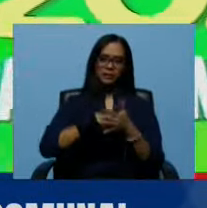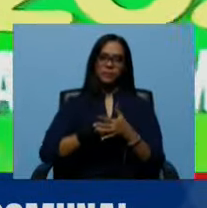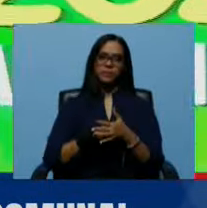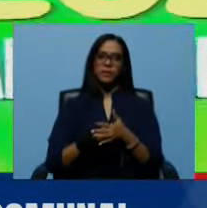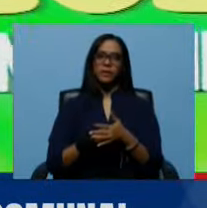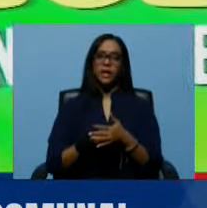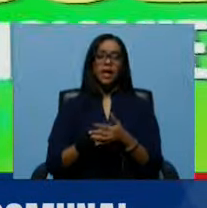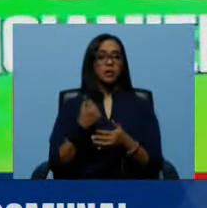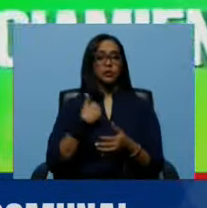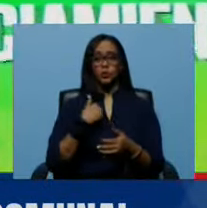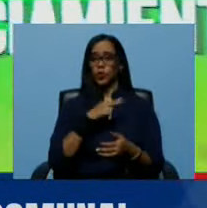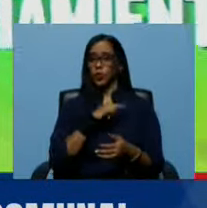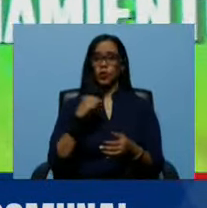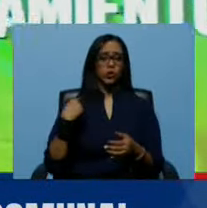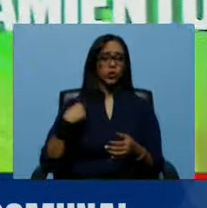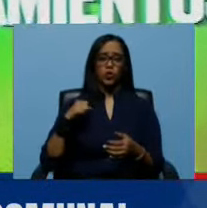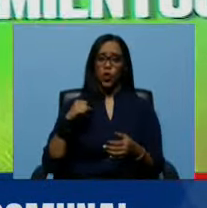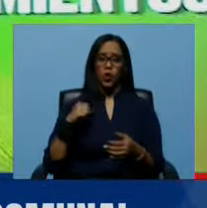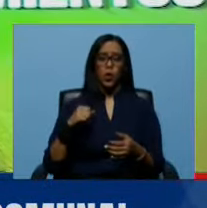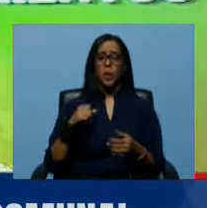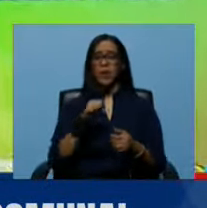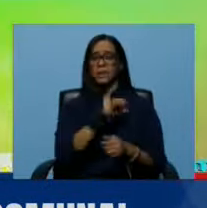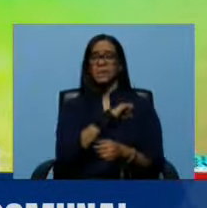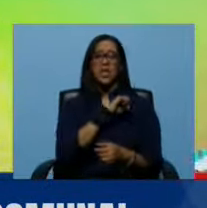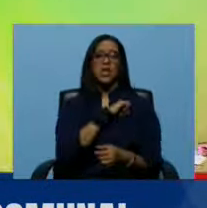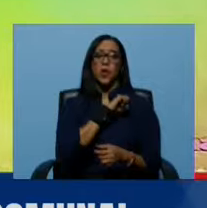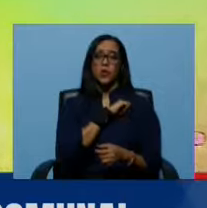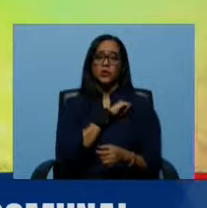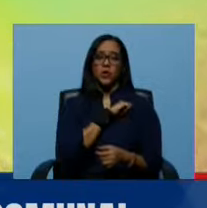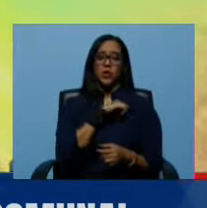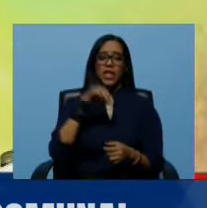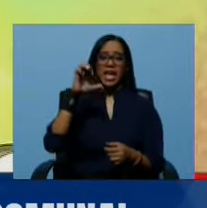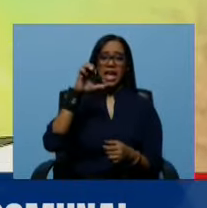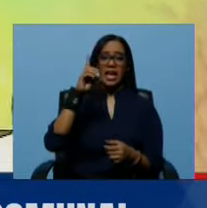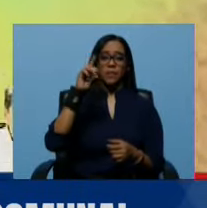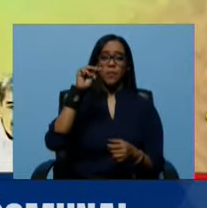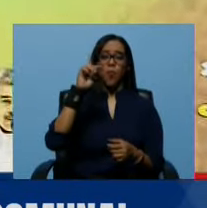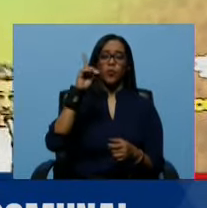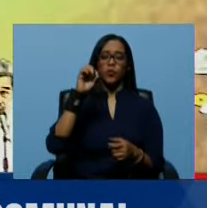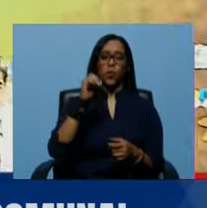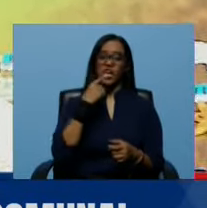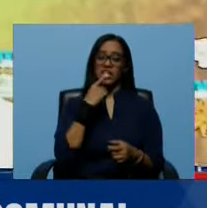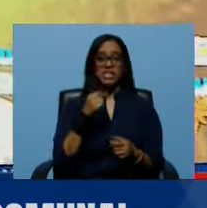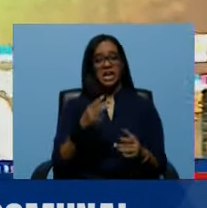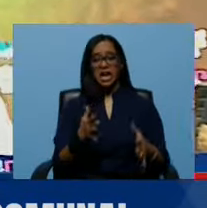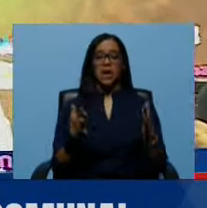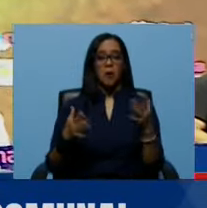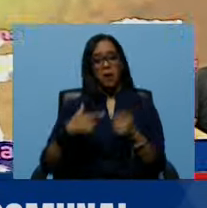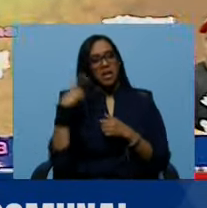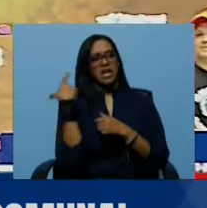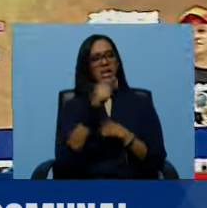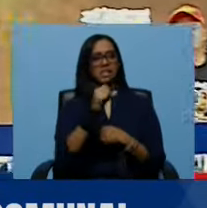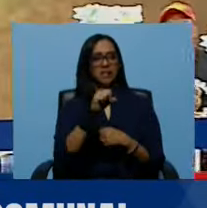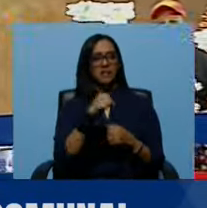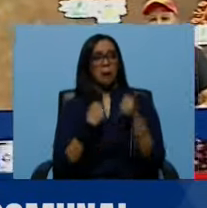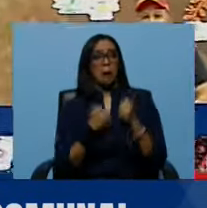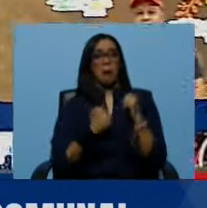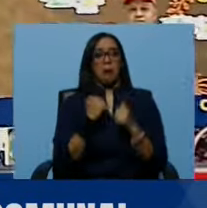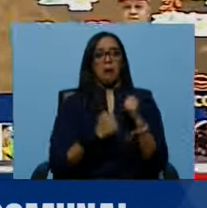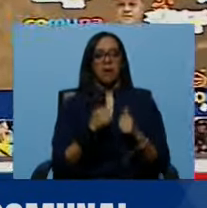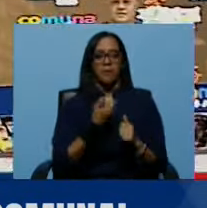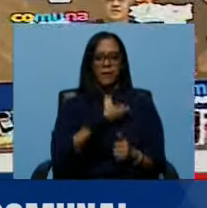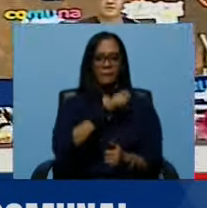Yo no soy como el cobarde González Urrutia, que dice que ganó y se fue cobarde huyendo a Madrid.